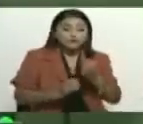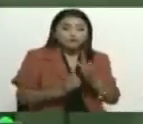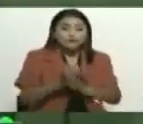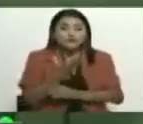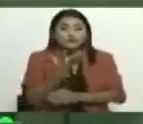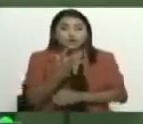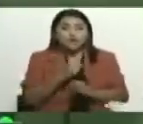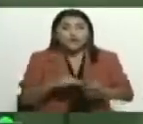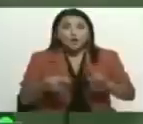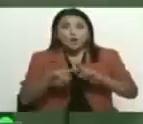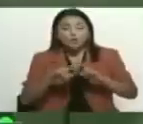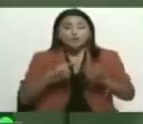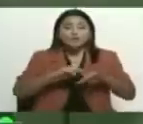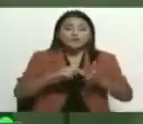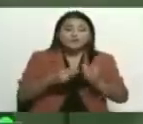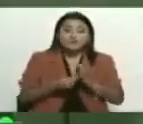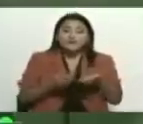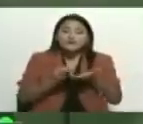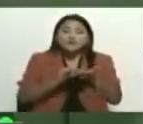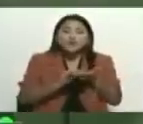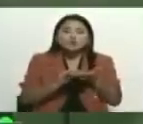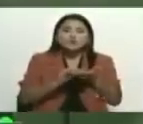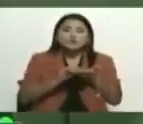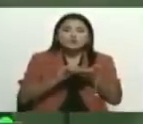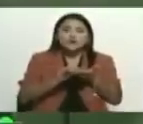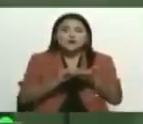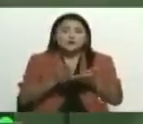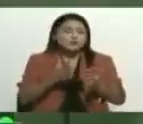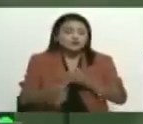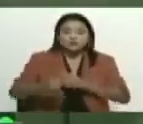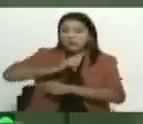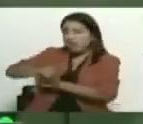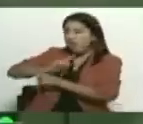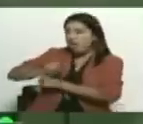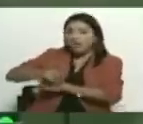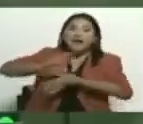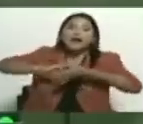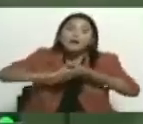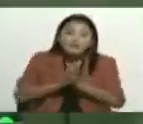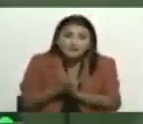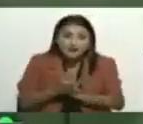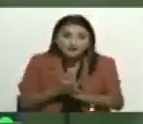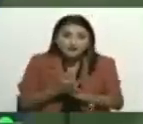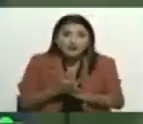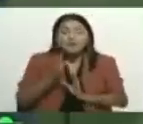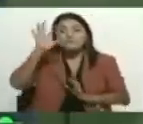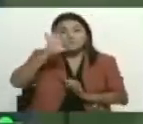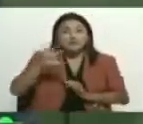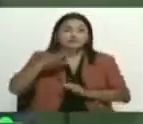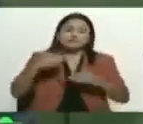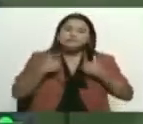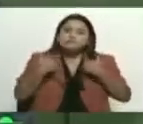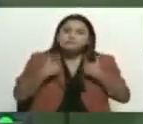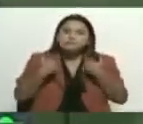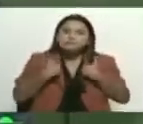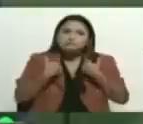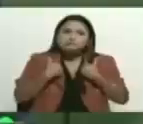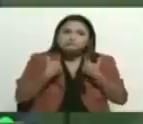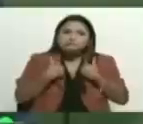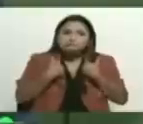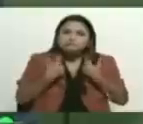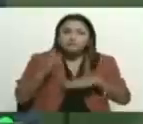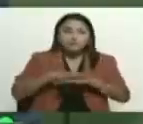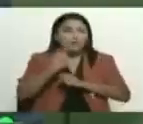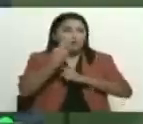Unidas implica saldar la deuda histórica con la descolonización. Nuestros pueblos fueron víctimas de crímenes de la